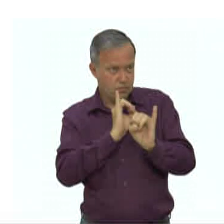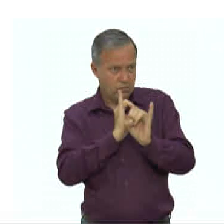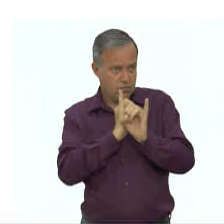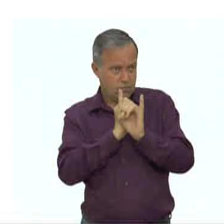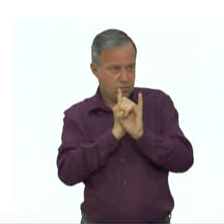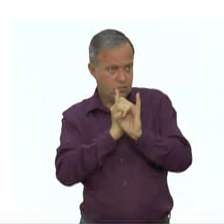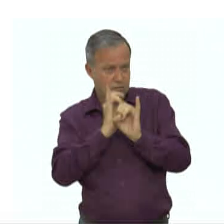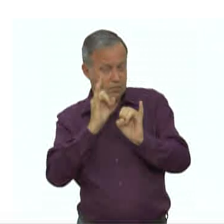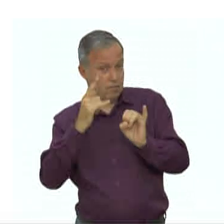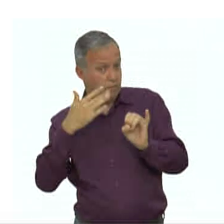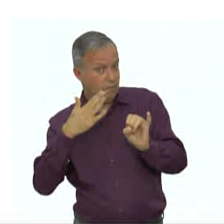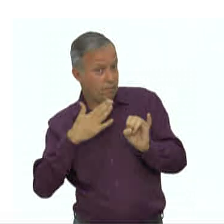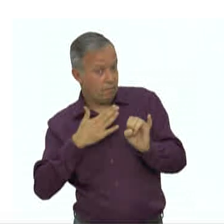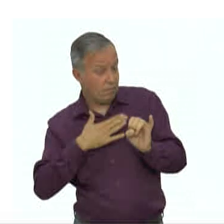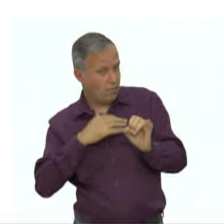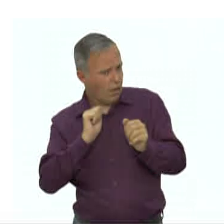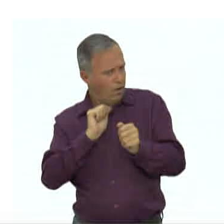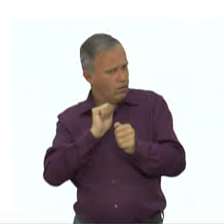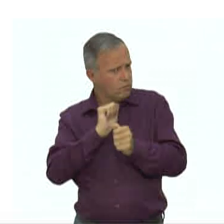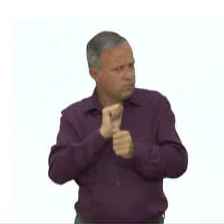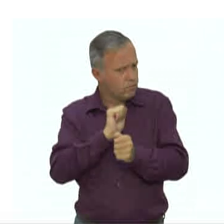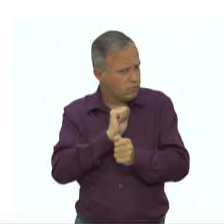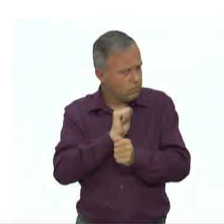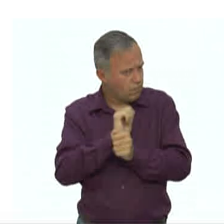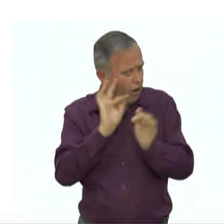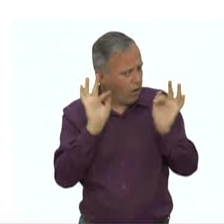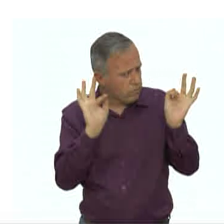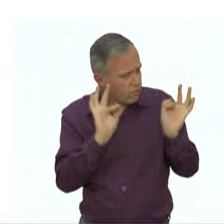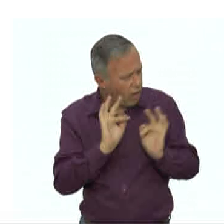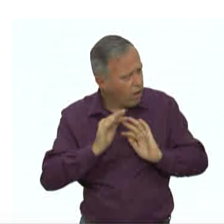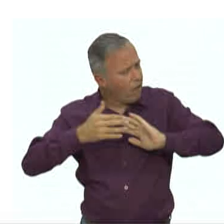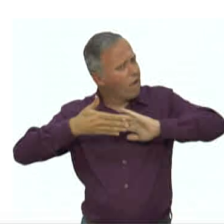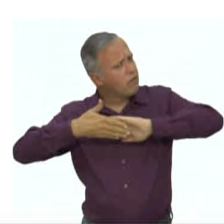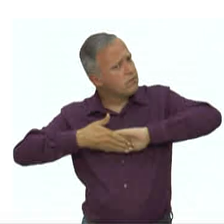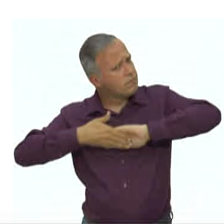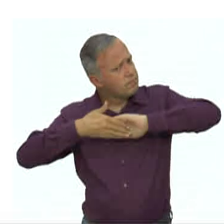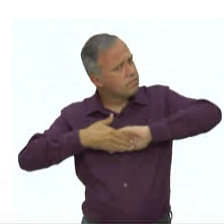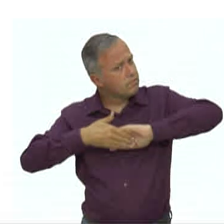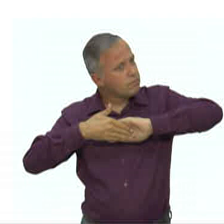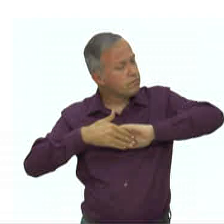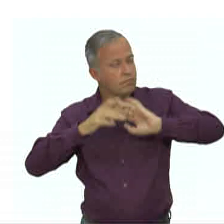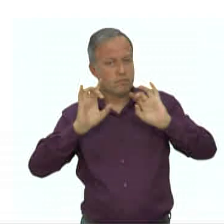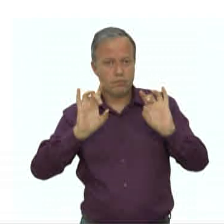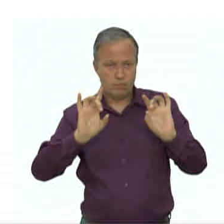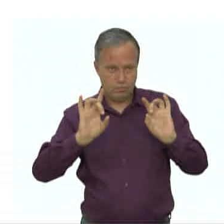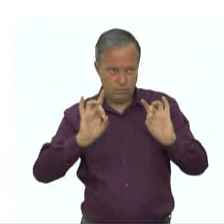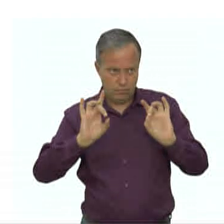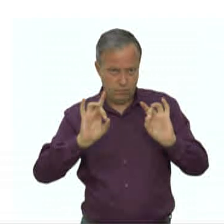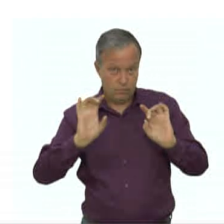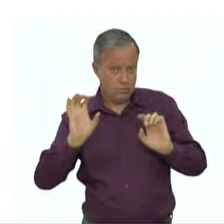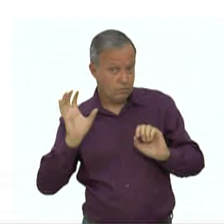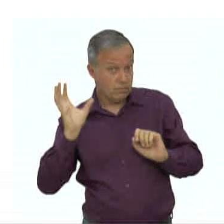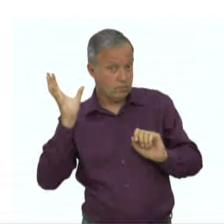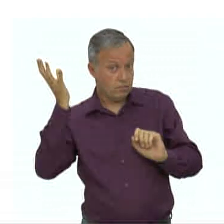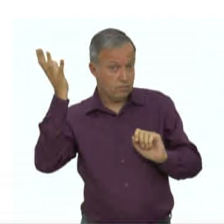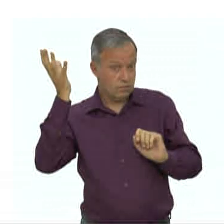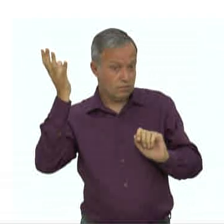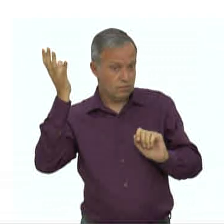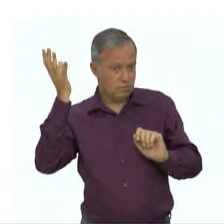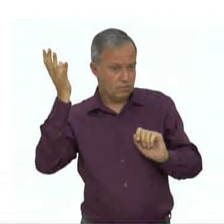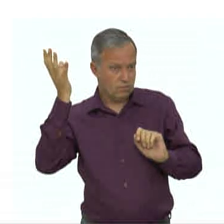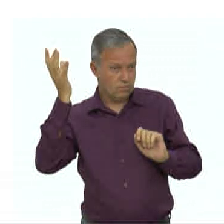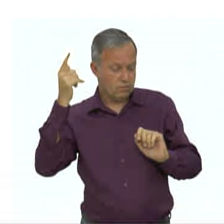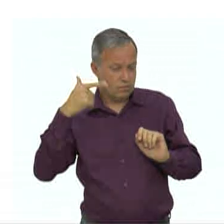calle me para la gente para felicitarme y cada vez que eso ocurre me